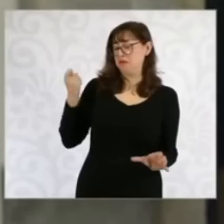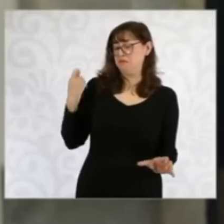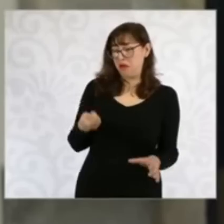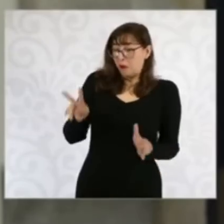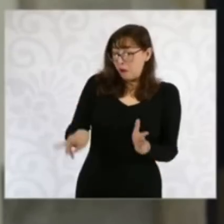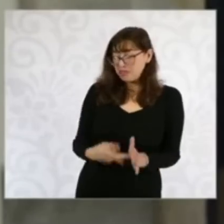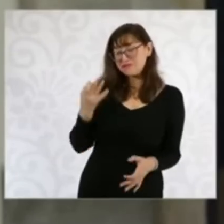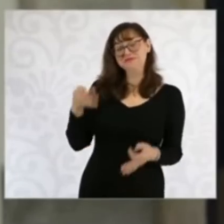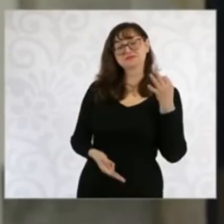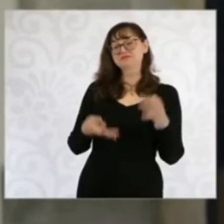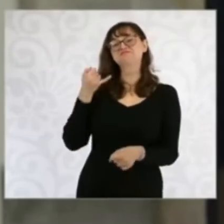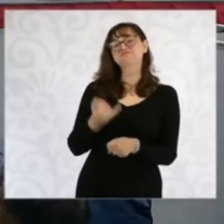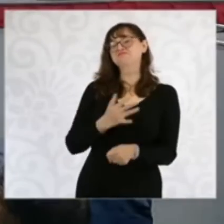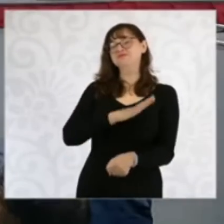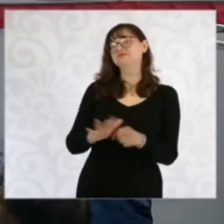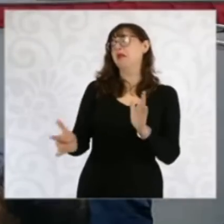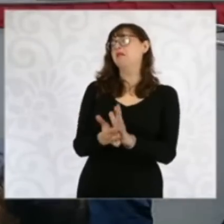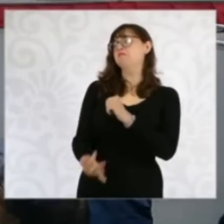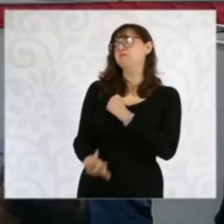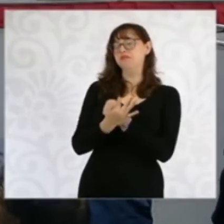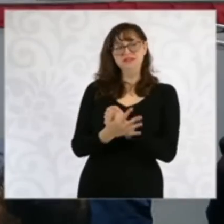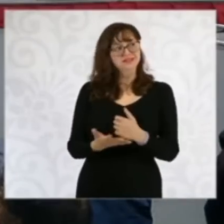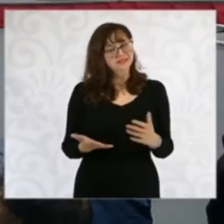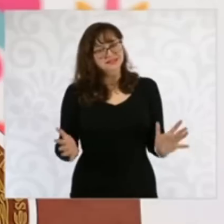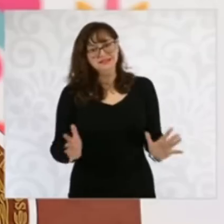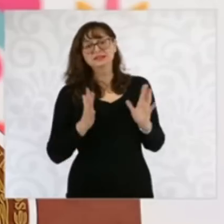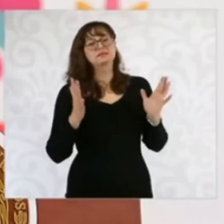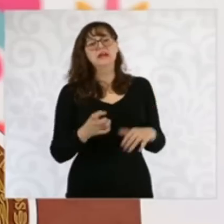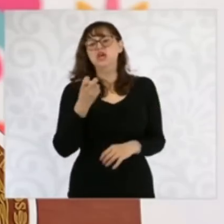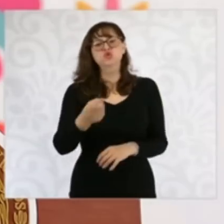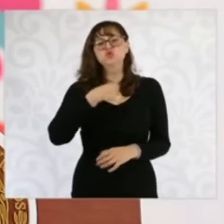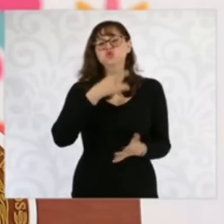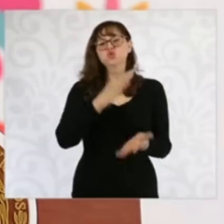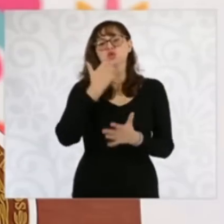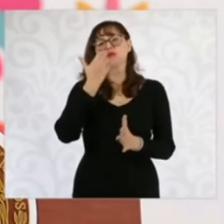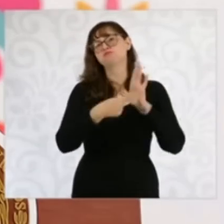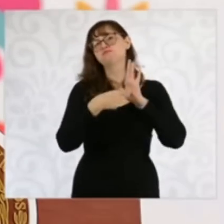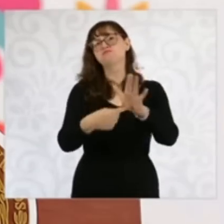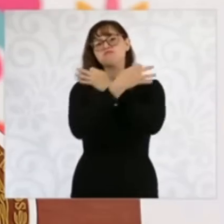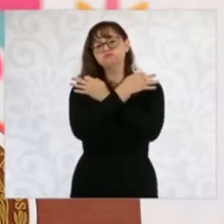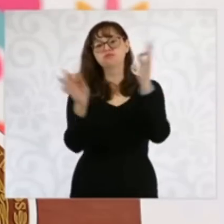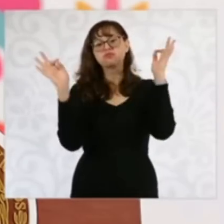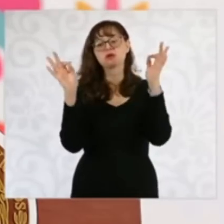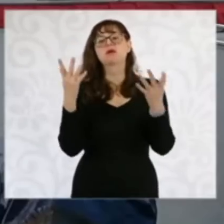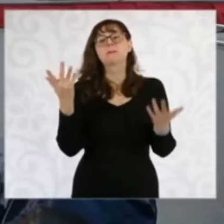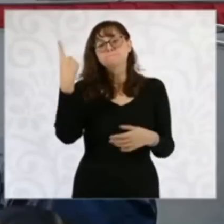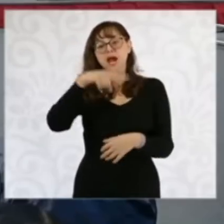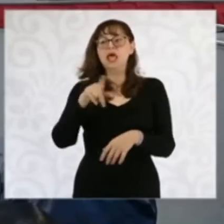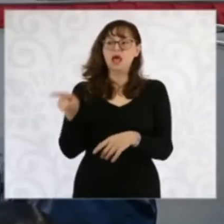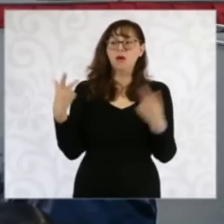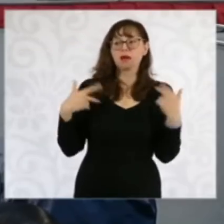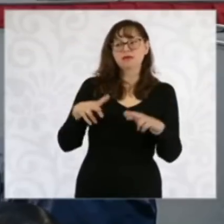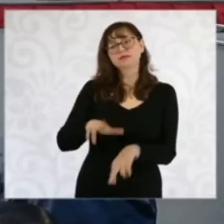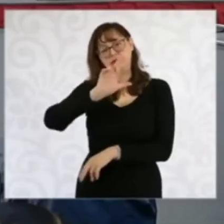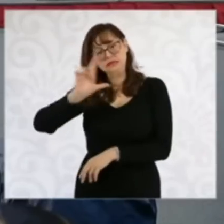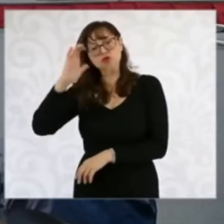mismo acto. Entonces el tema era la exposición en este momento en homenaje a la maestra y pedirle a las autoridades del Fondo de Cultura y también de la Secretaría de Educación